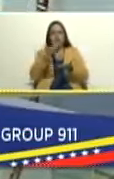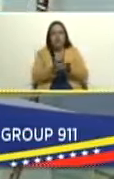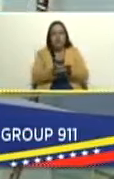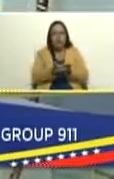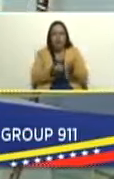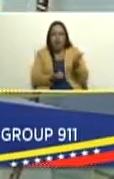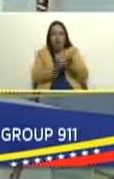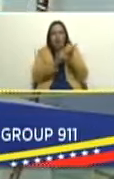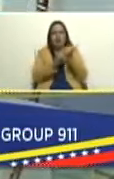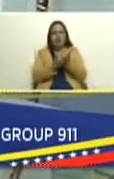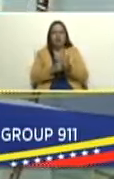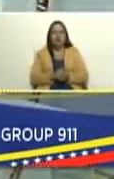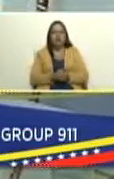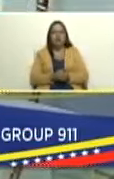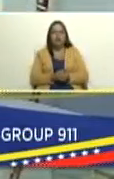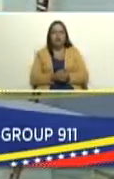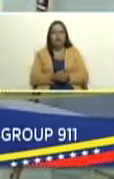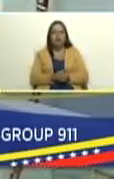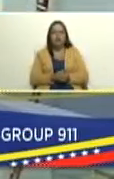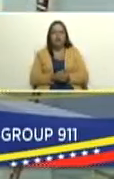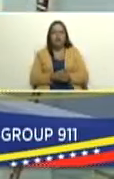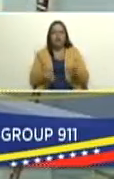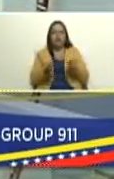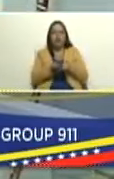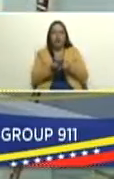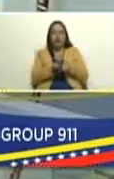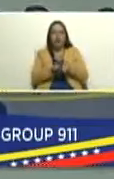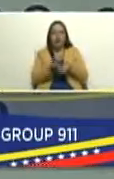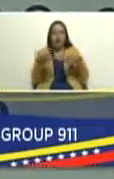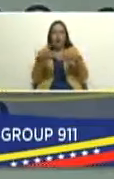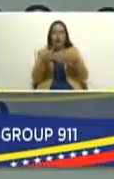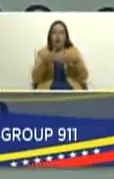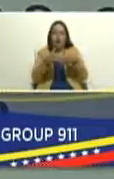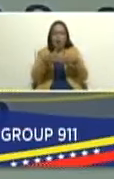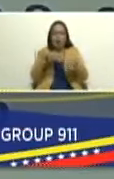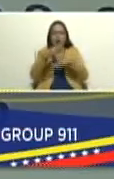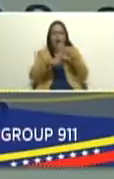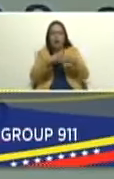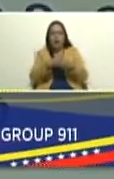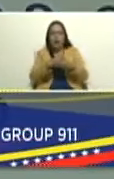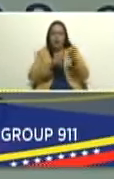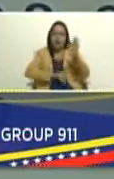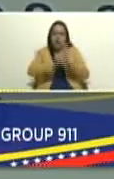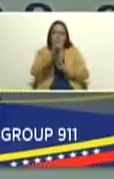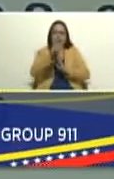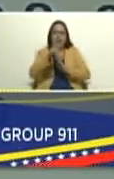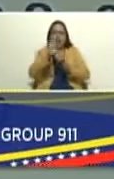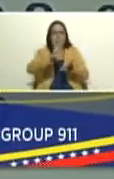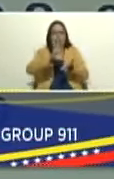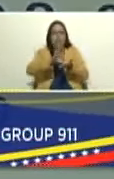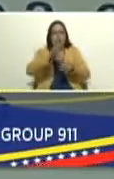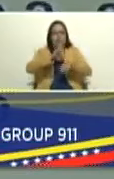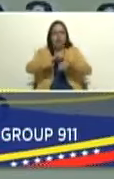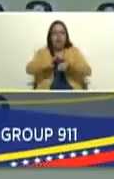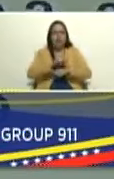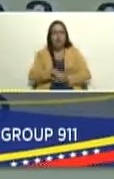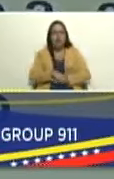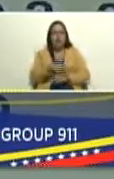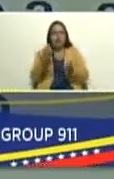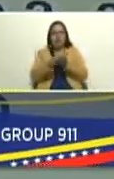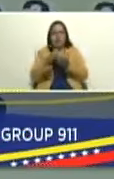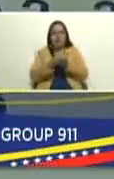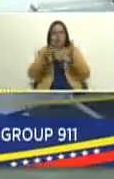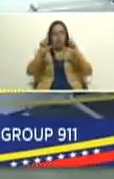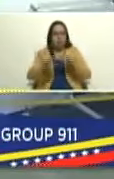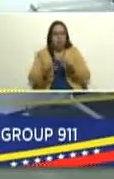como especie de una cooperativa para hacer este centro médico a precio solidario.